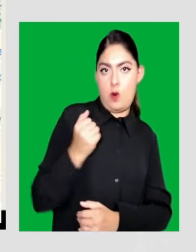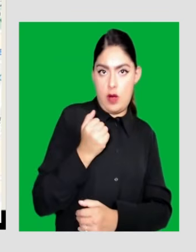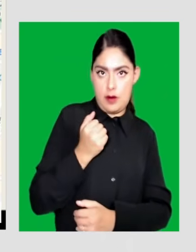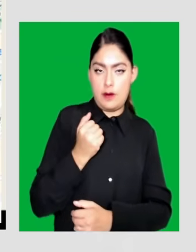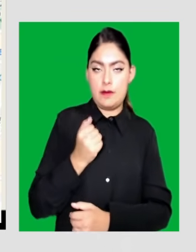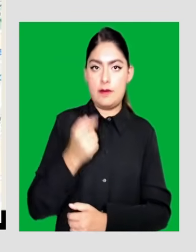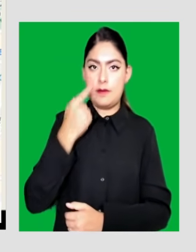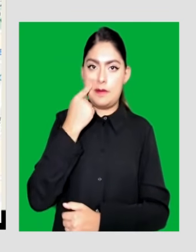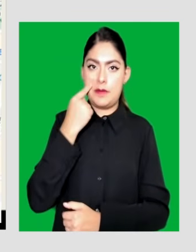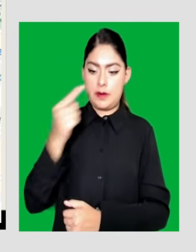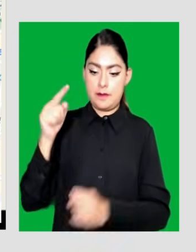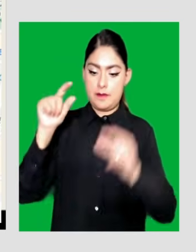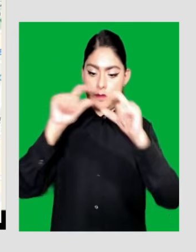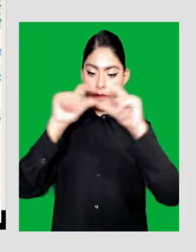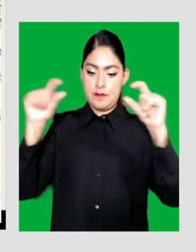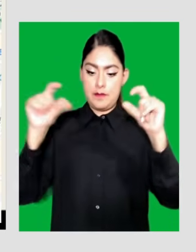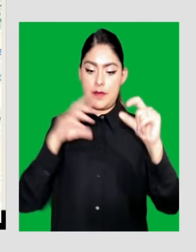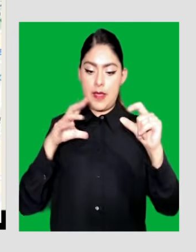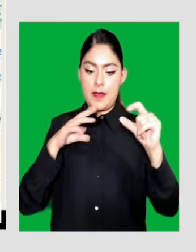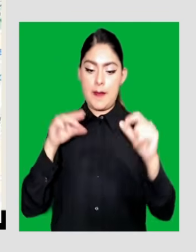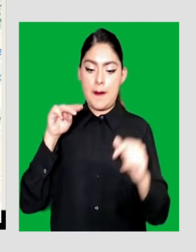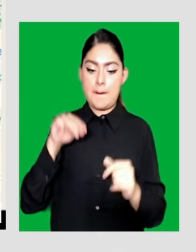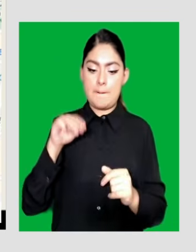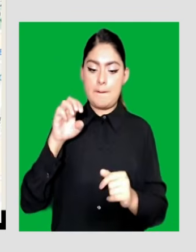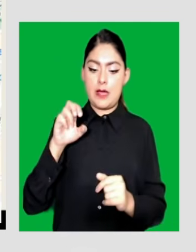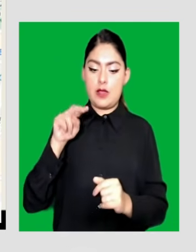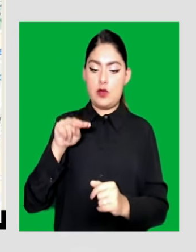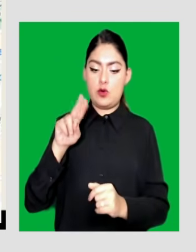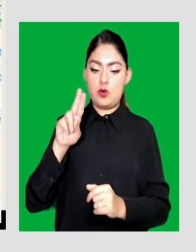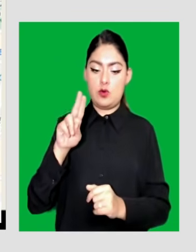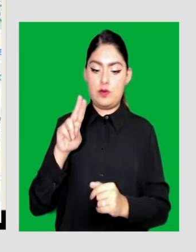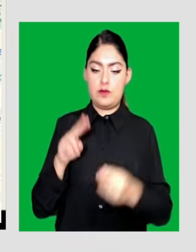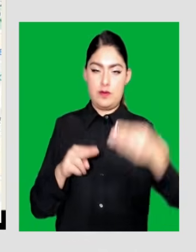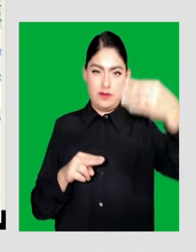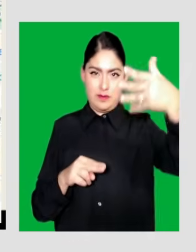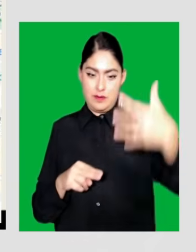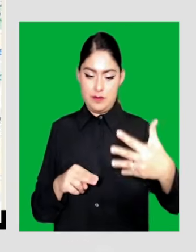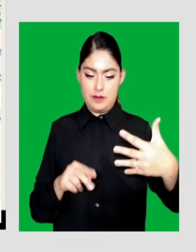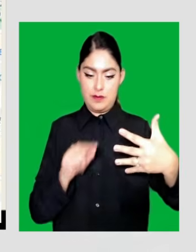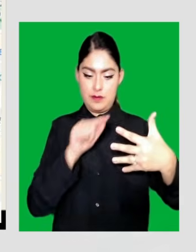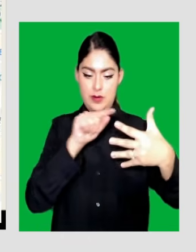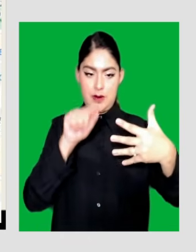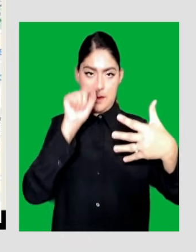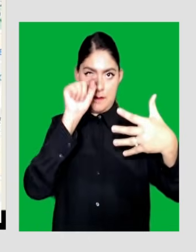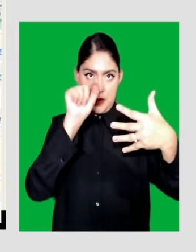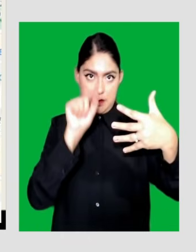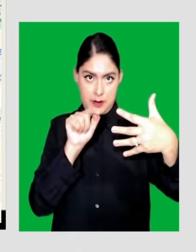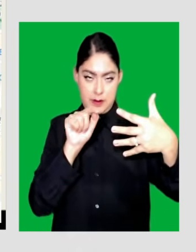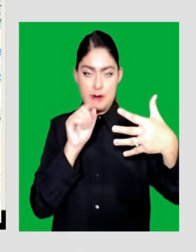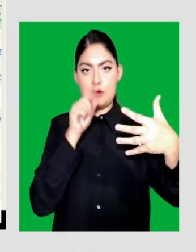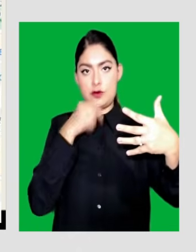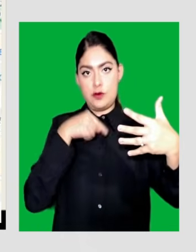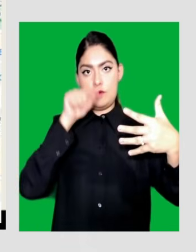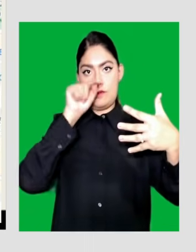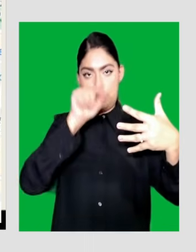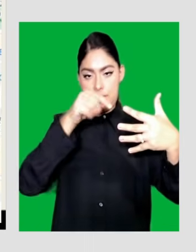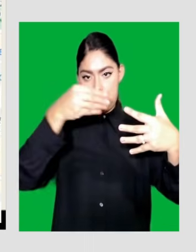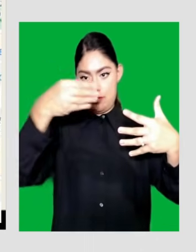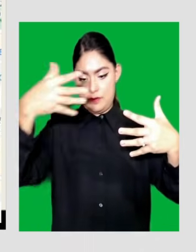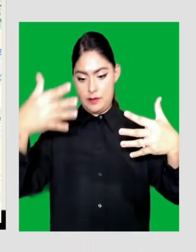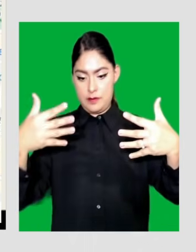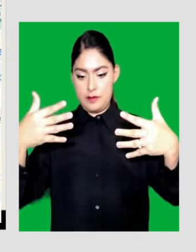los perímetros de cada uno de ellos y una ruta que va de estos 2 puntos, vamos a exportar este